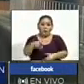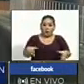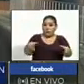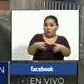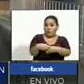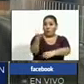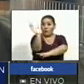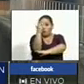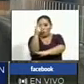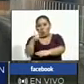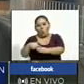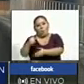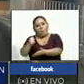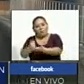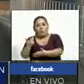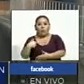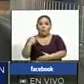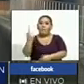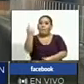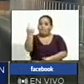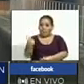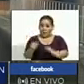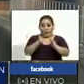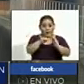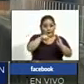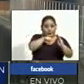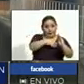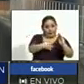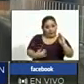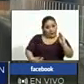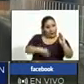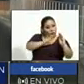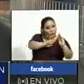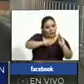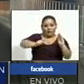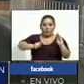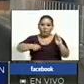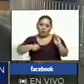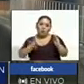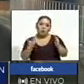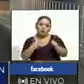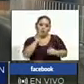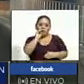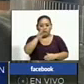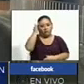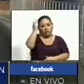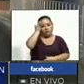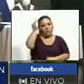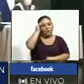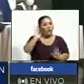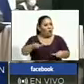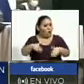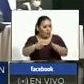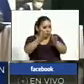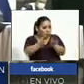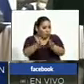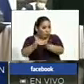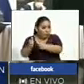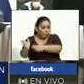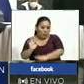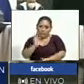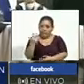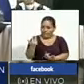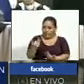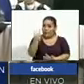Cancillería, Migración y el mismo asesor jurídico de Casa Presidencial han confirmado que ya tienen un plan preparado, aunque esperan en los